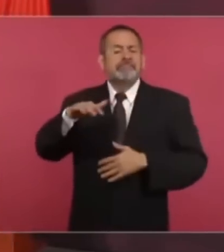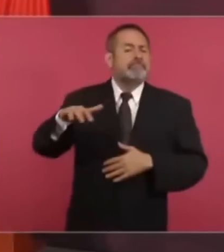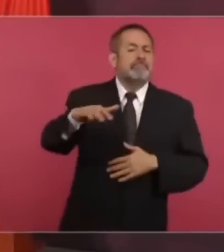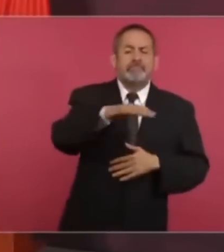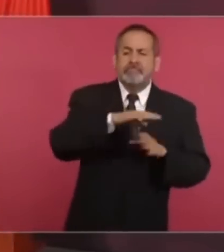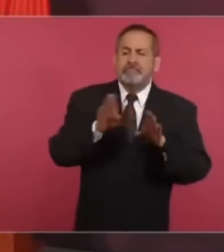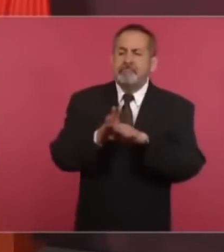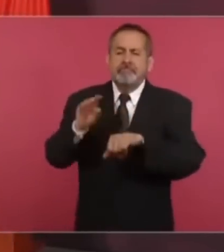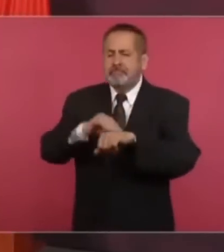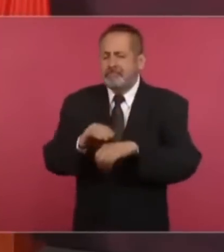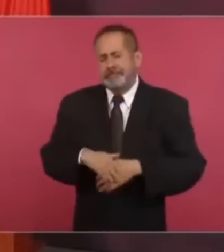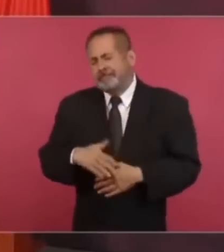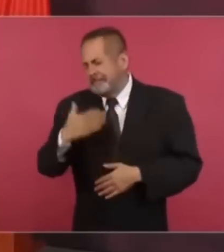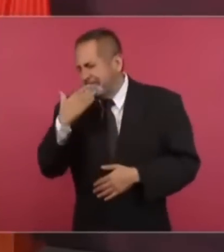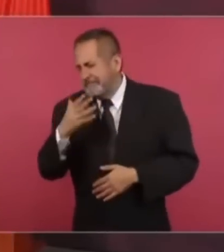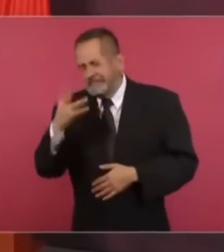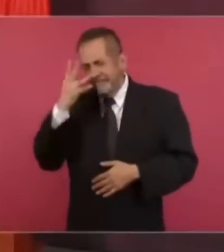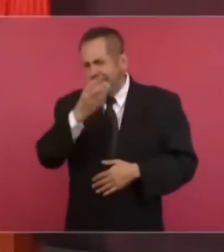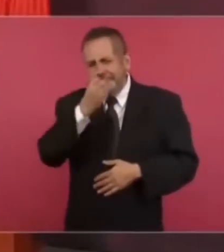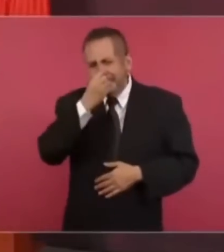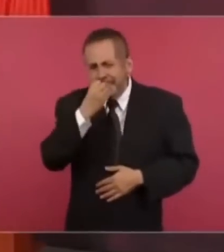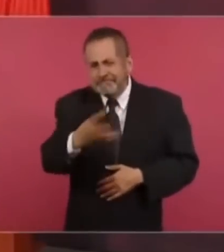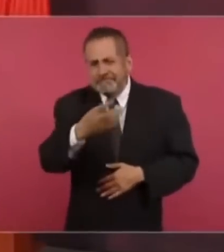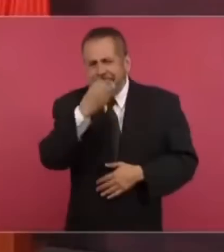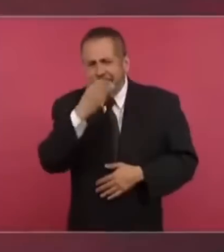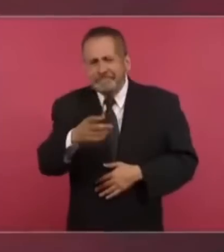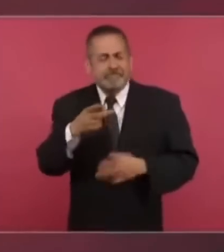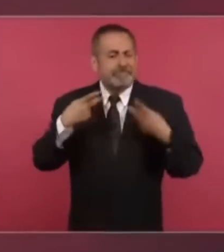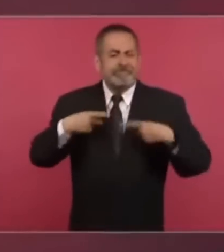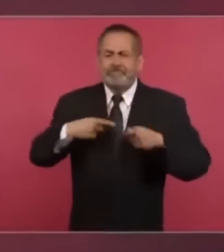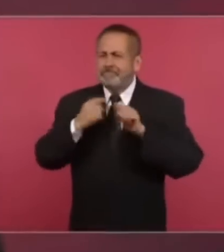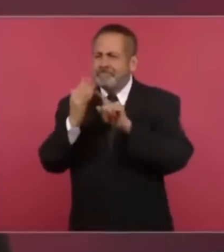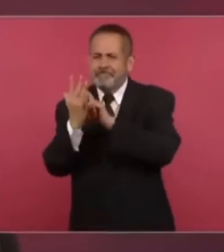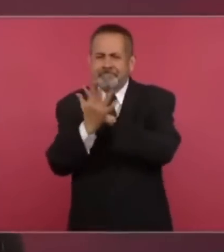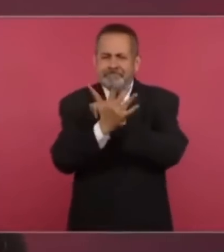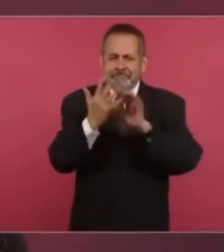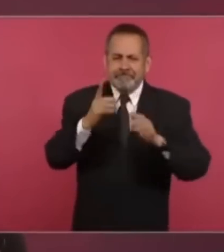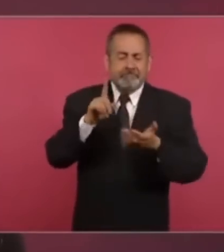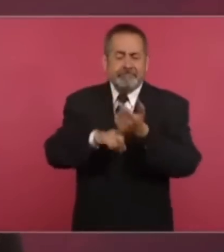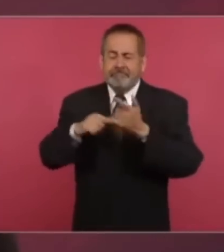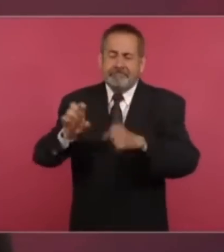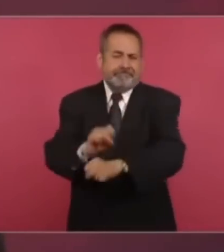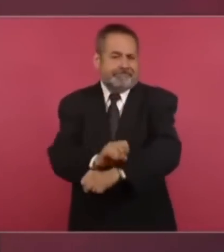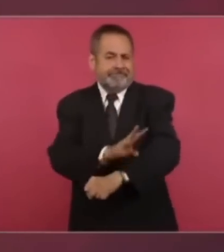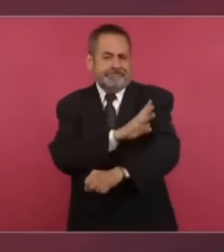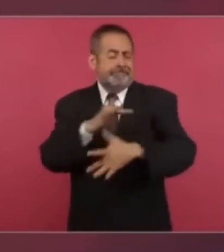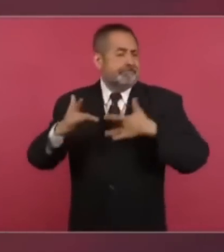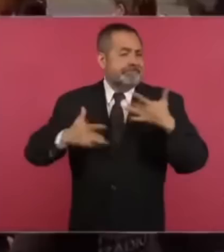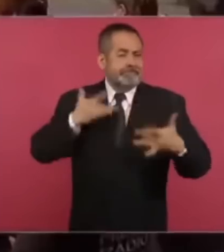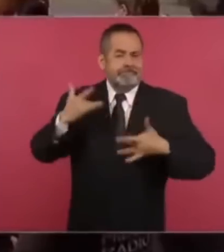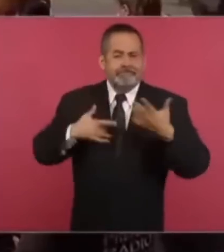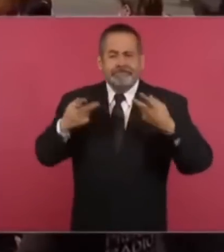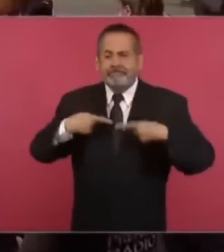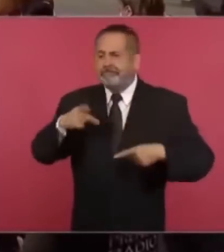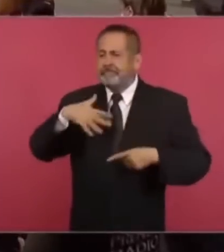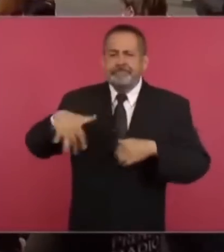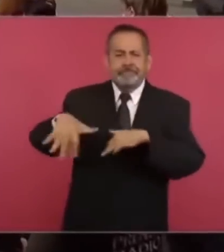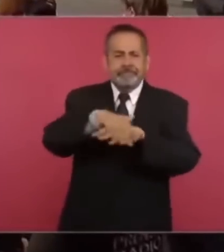gira? Ay, maravilloso, es maravilloso sentir toda esa emoción de toda la gente